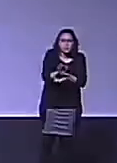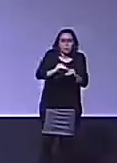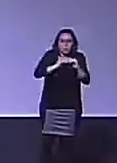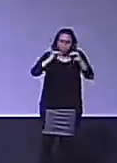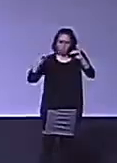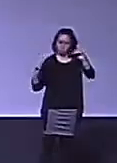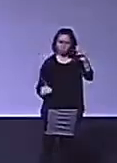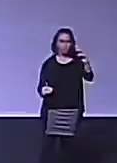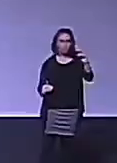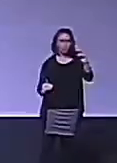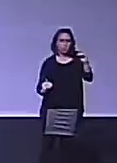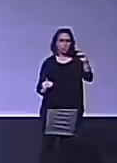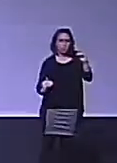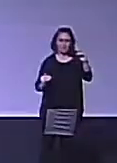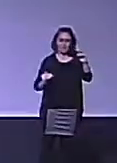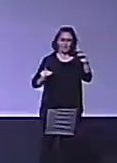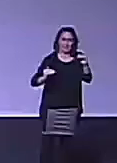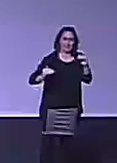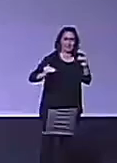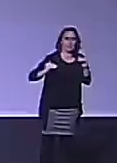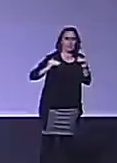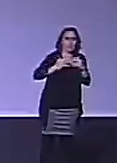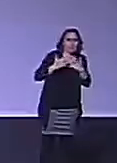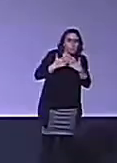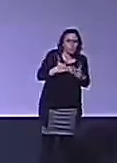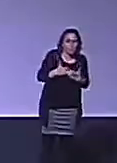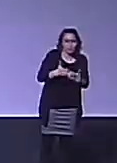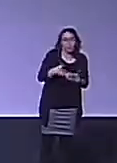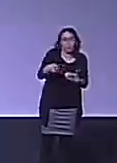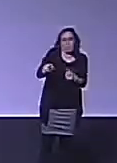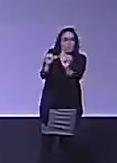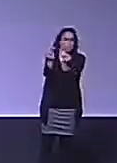precisamente superar esas desigualdades, ¿no?